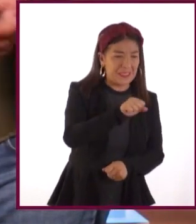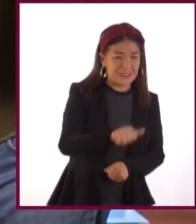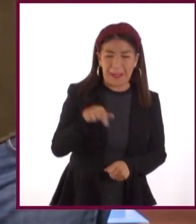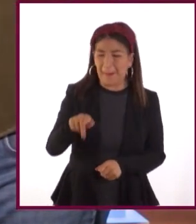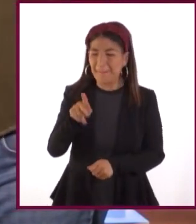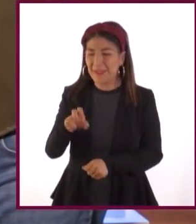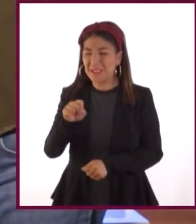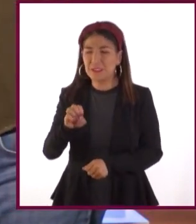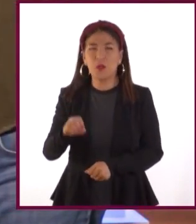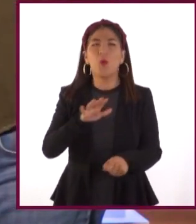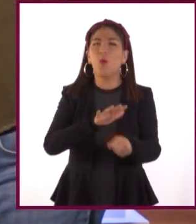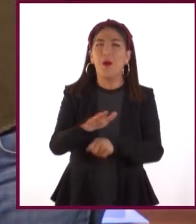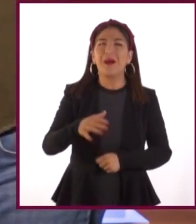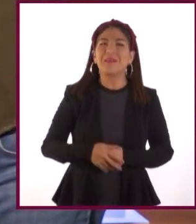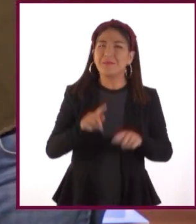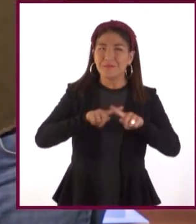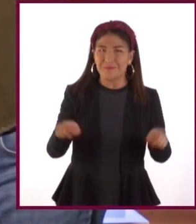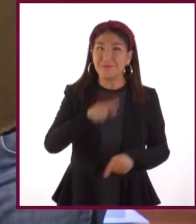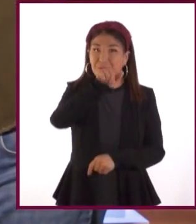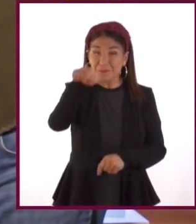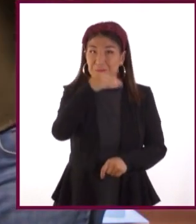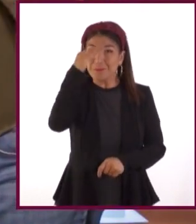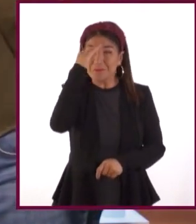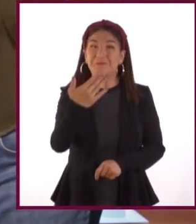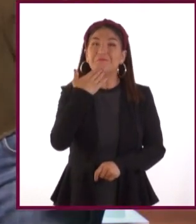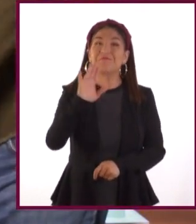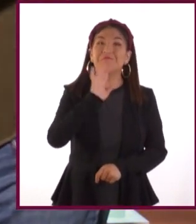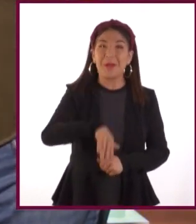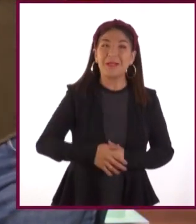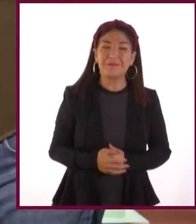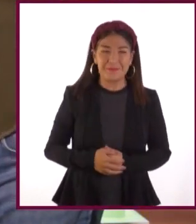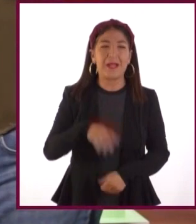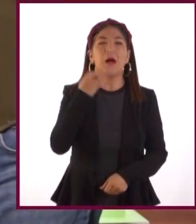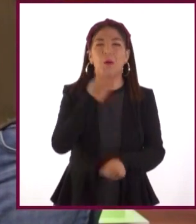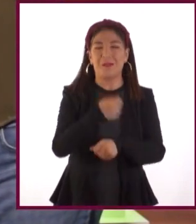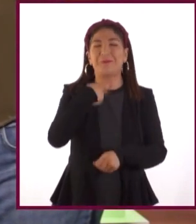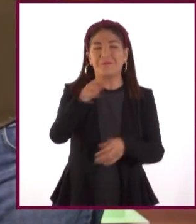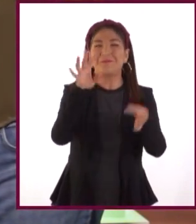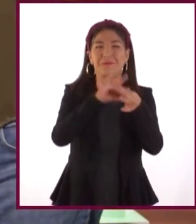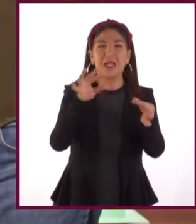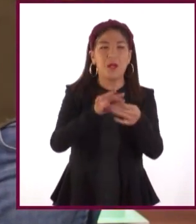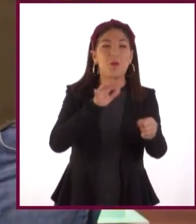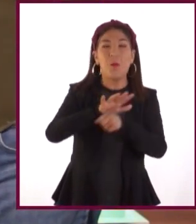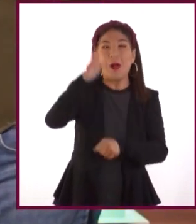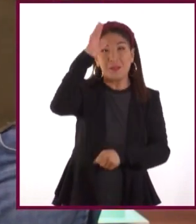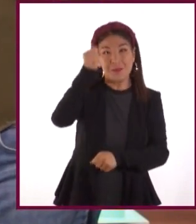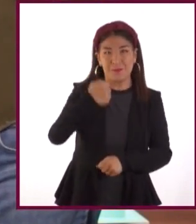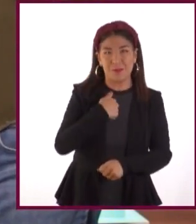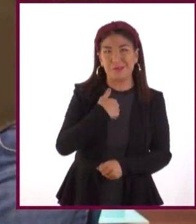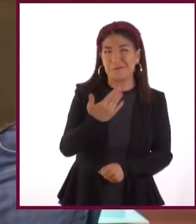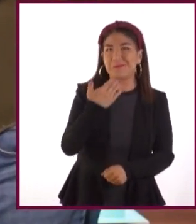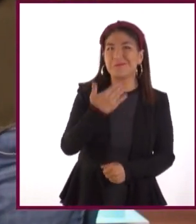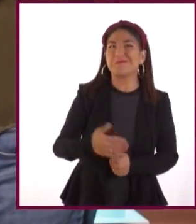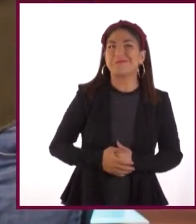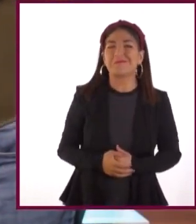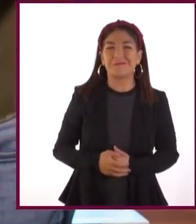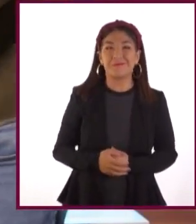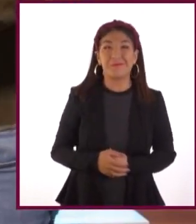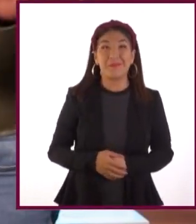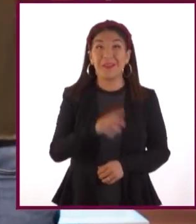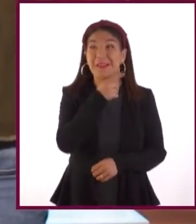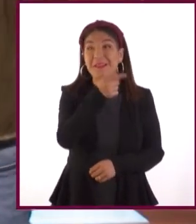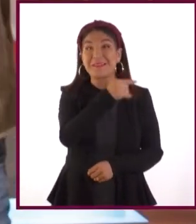No, estábamos hablando del mismo peso y ese fue el origen de la polémica. Tu masa corporal era la misma y eso quedó muy claro. Bueno,